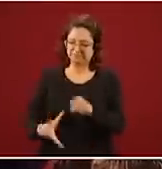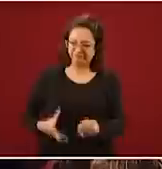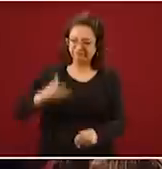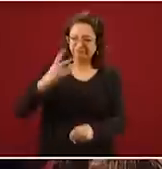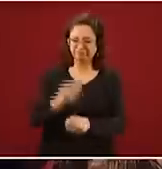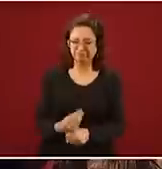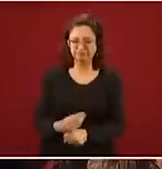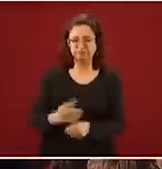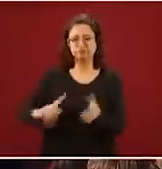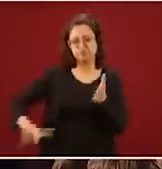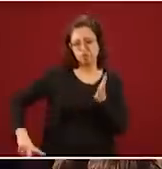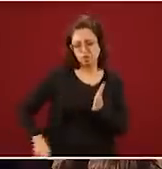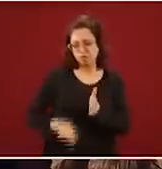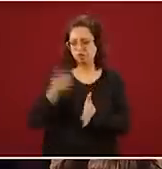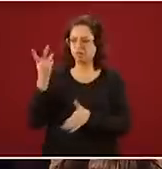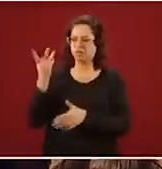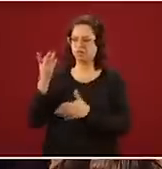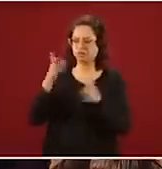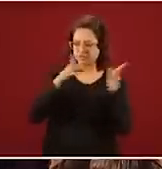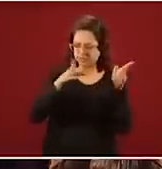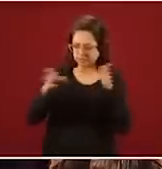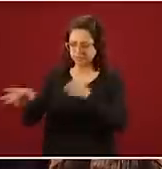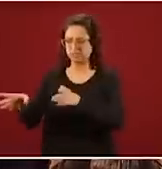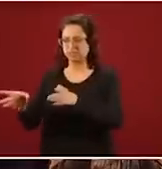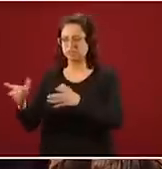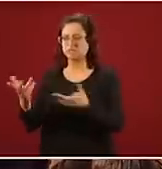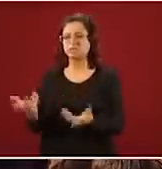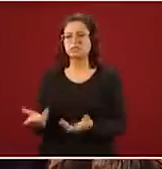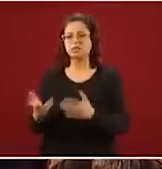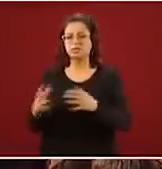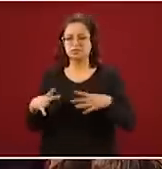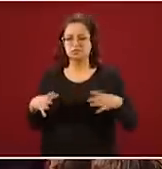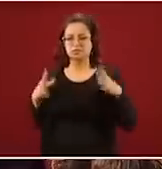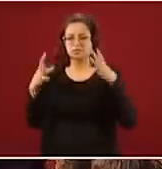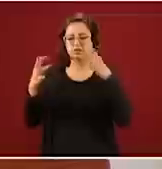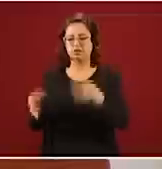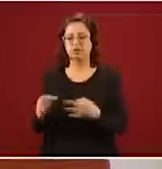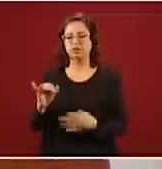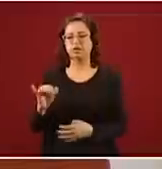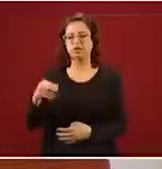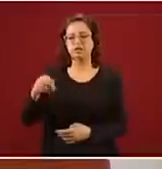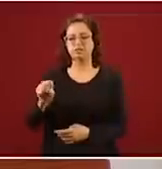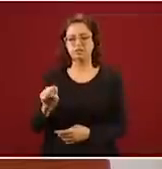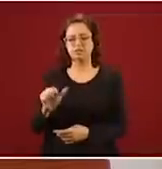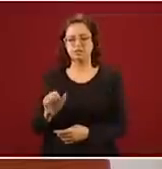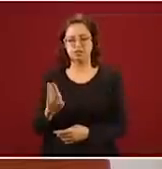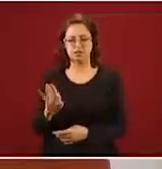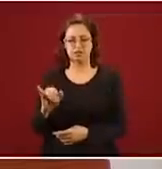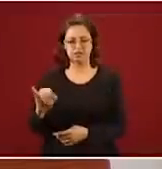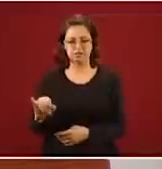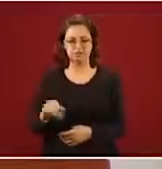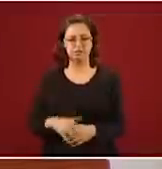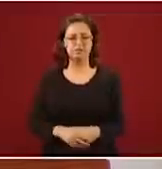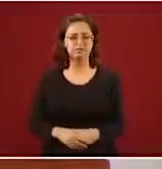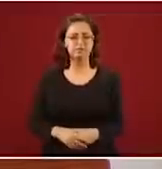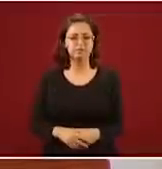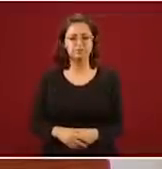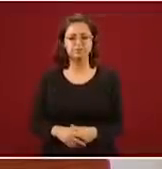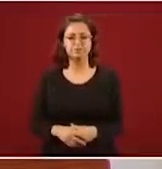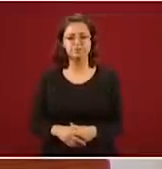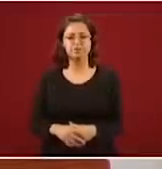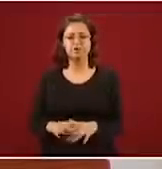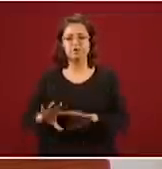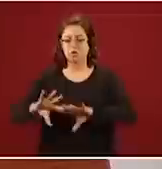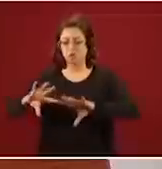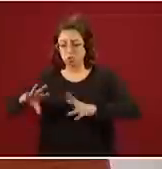reorientación de la salud pública de México, se ha creado el Instituto de Salud para el Bienestar. En su conjunto con